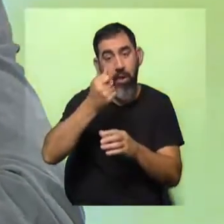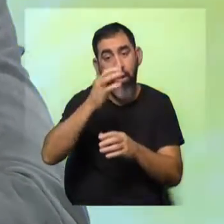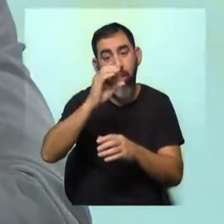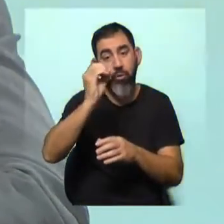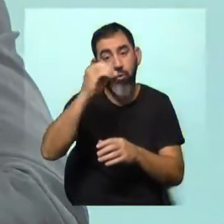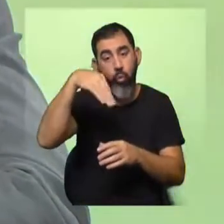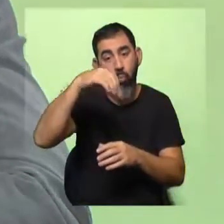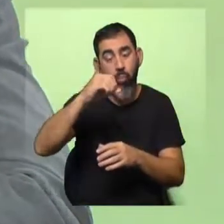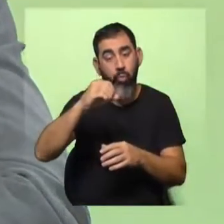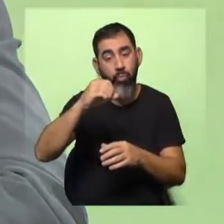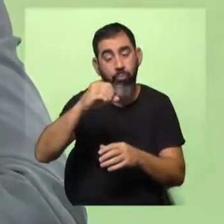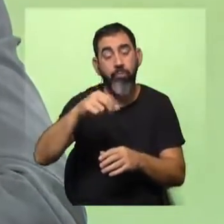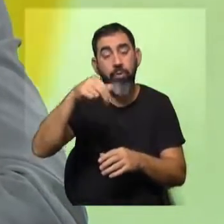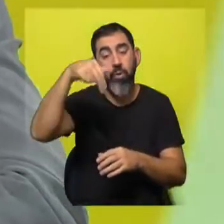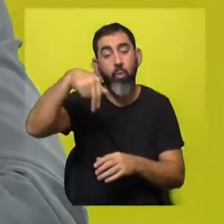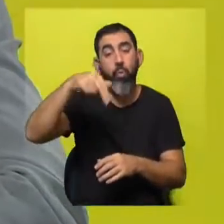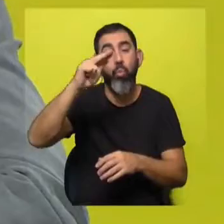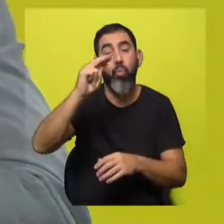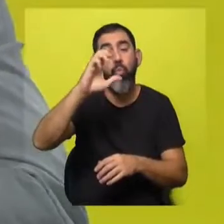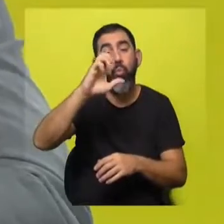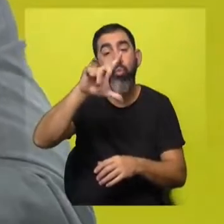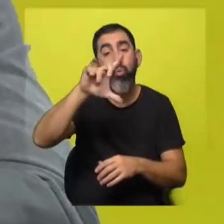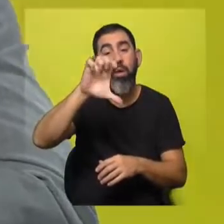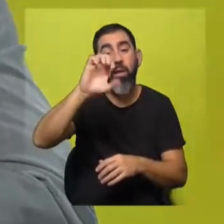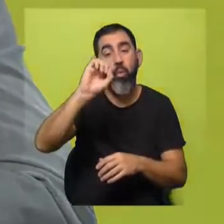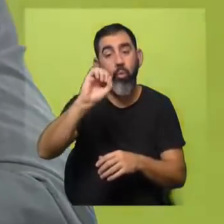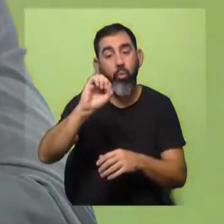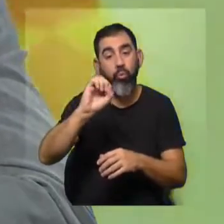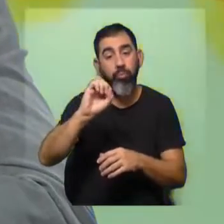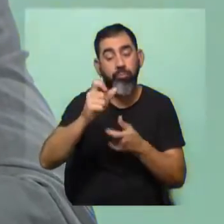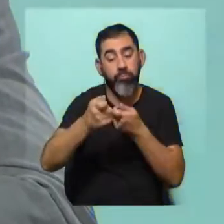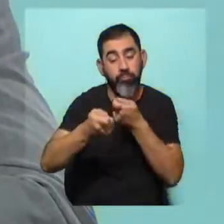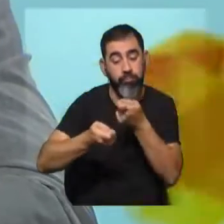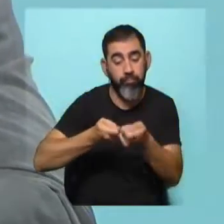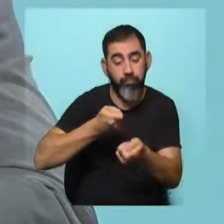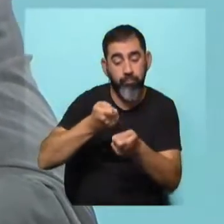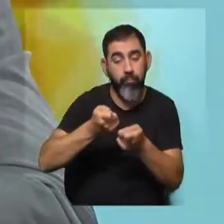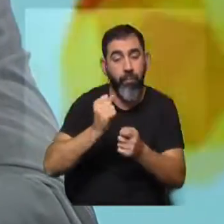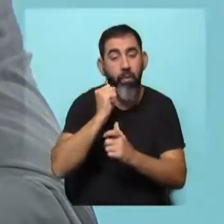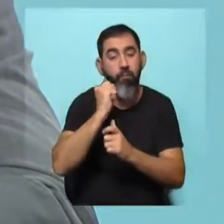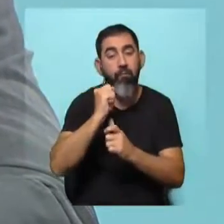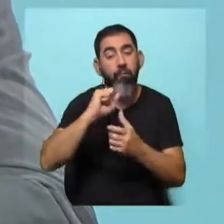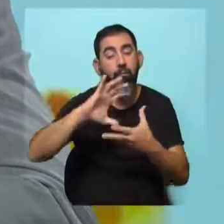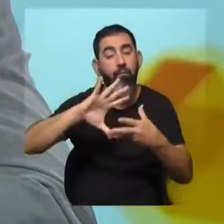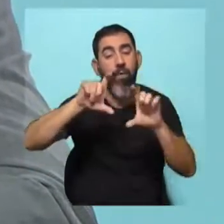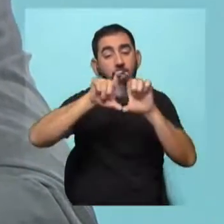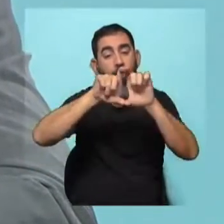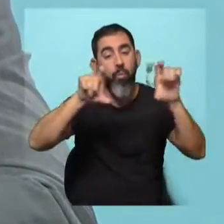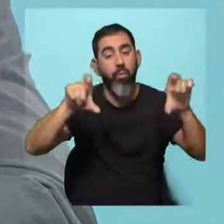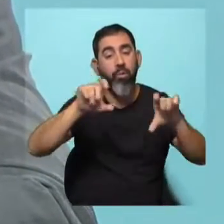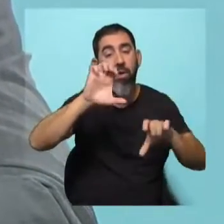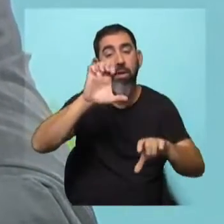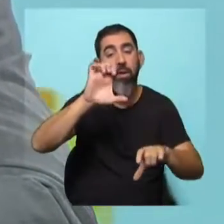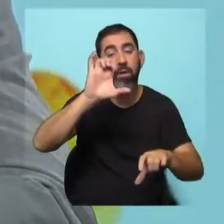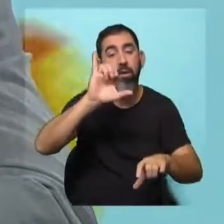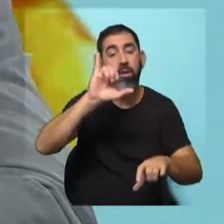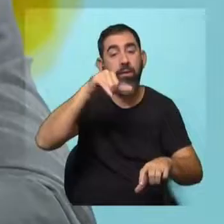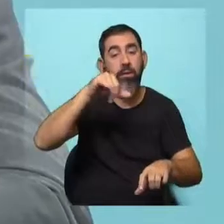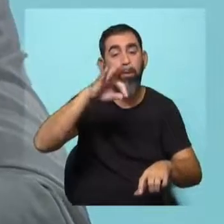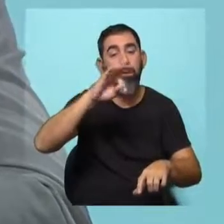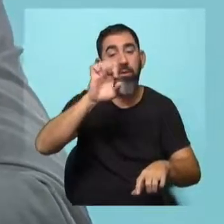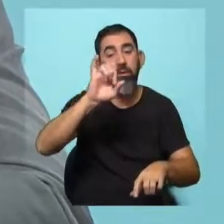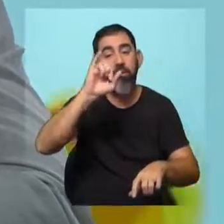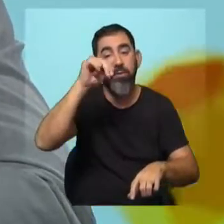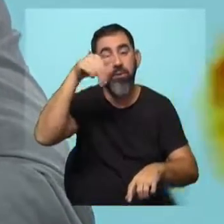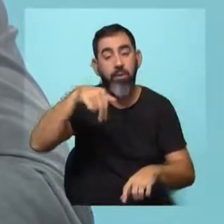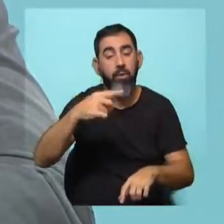del átomo, digamos. Y entonces es directamente la aplicación de la famosa fórmula de Einstein, quizás la única fórmula de física que